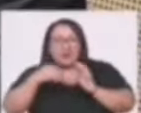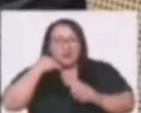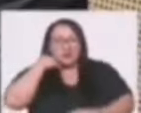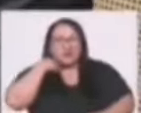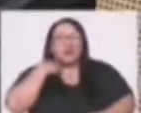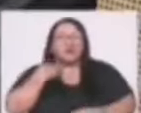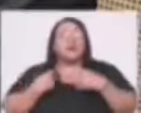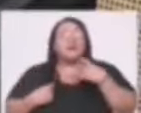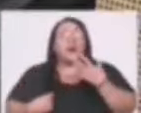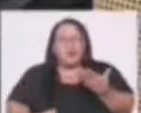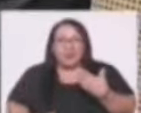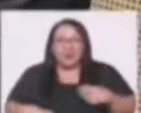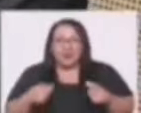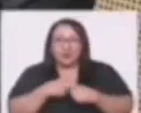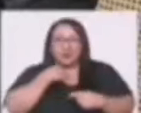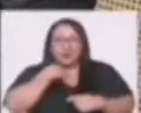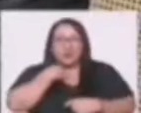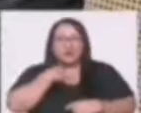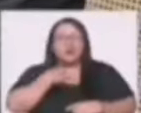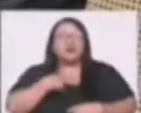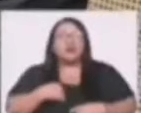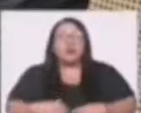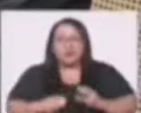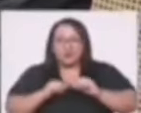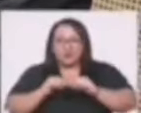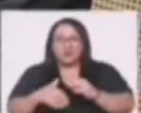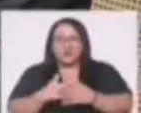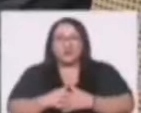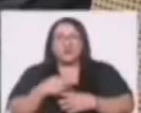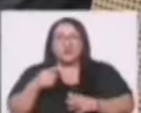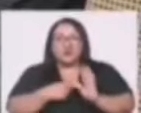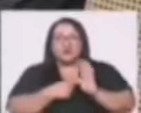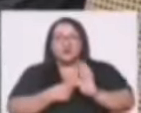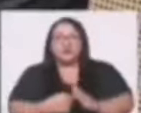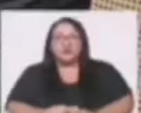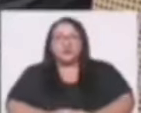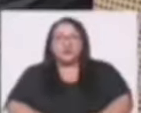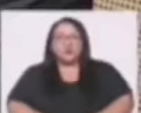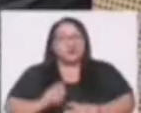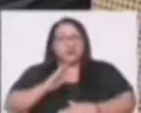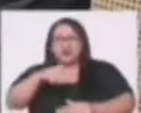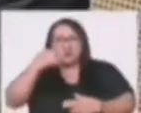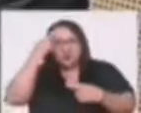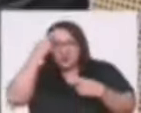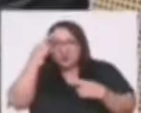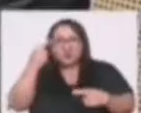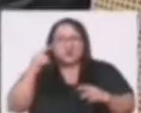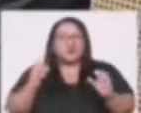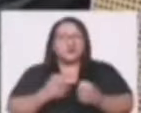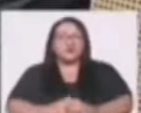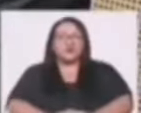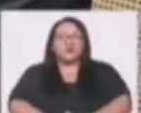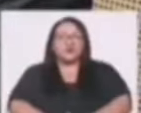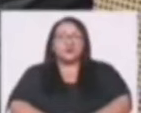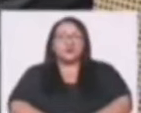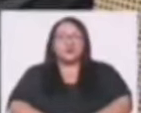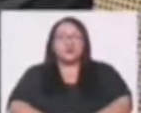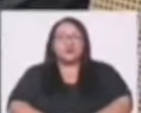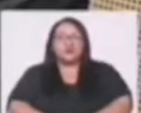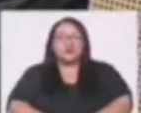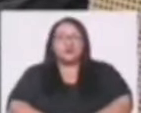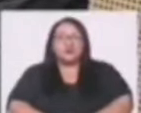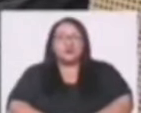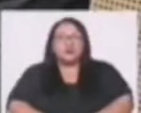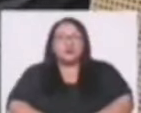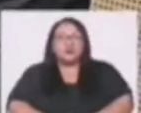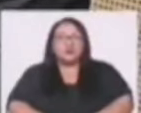para solicitar a la Comisión Permanente, y esto lo hemos efectuado en nuestra presentación con todo el respeto al Congreso de la República, que no